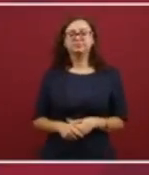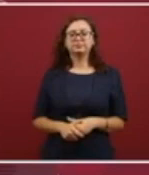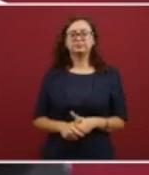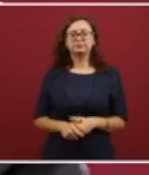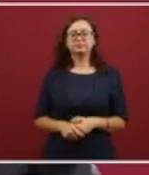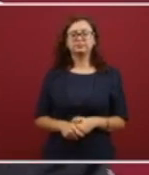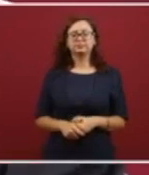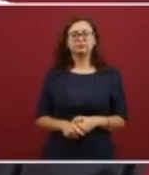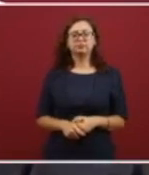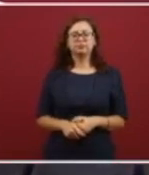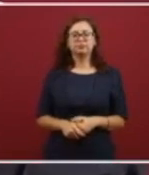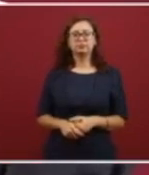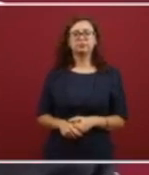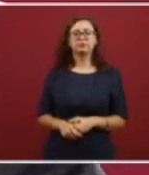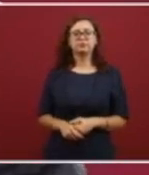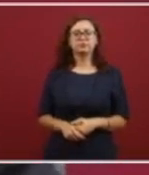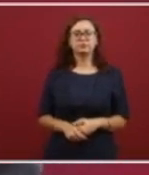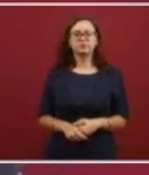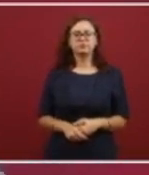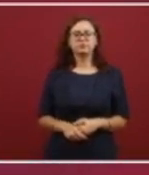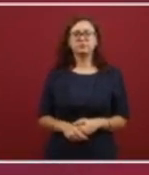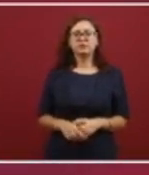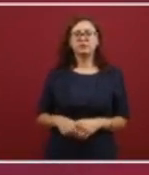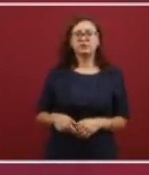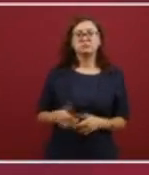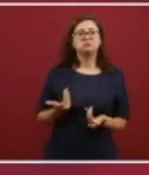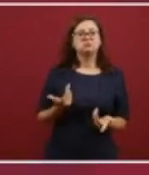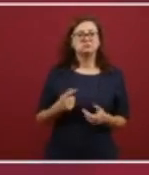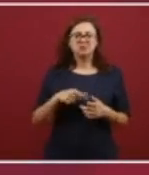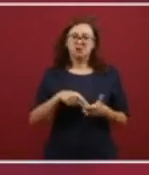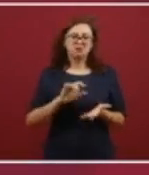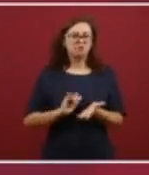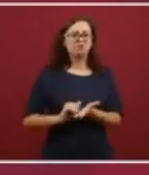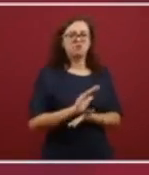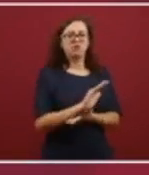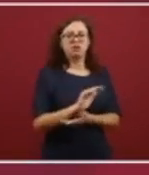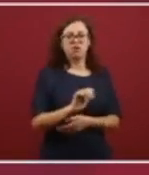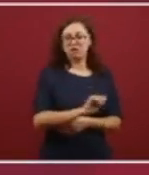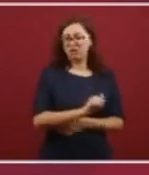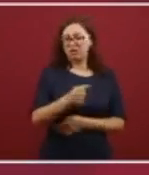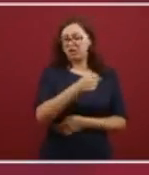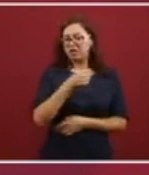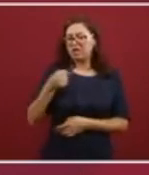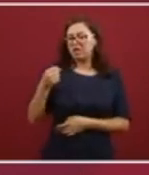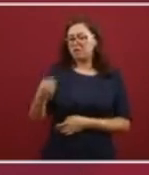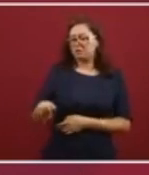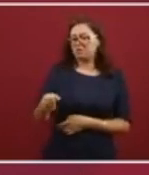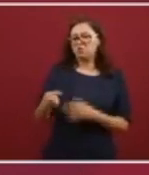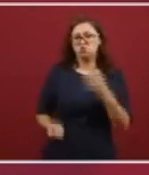Y ponen en el PRI a don Lauro Ortega,